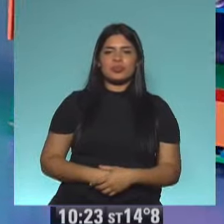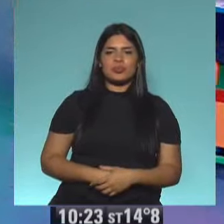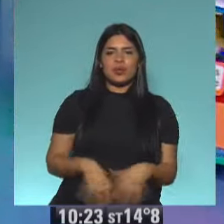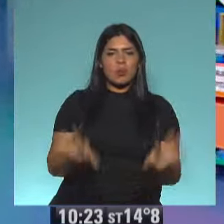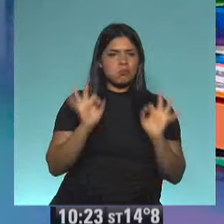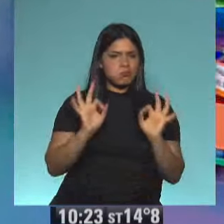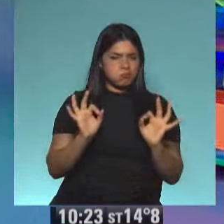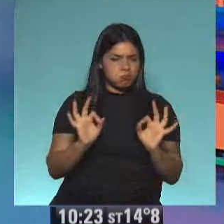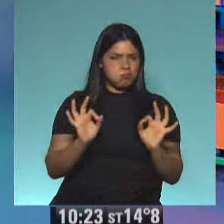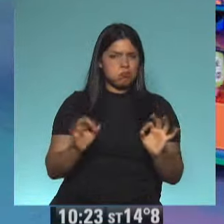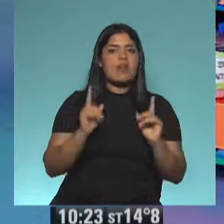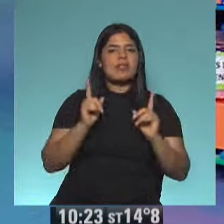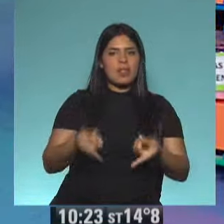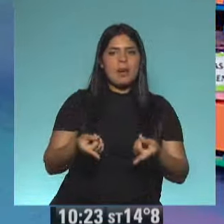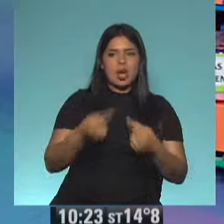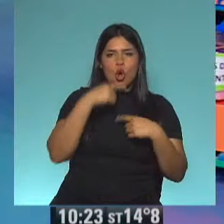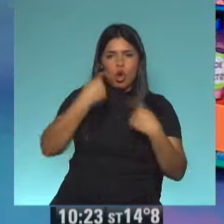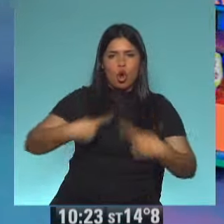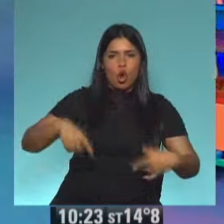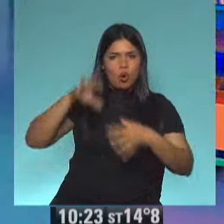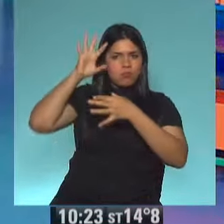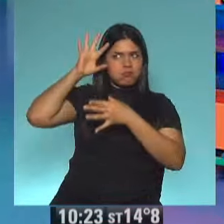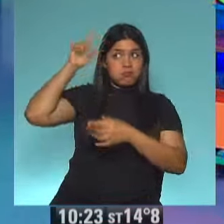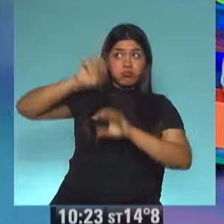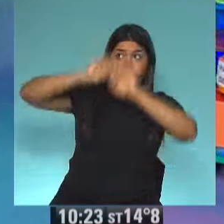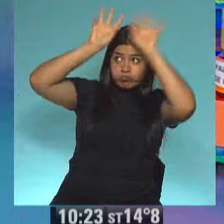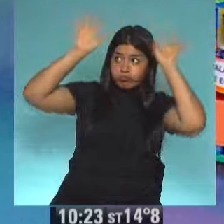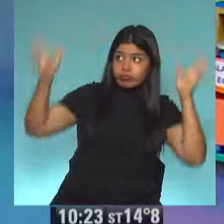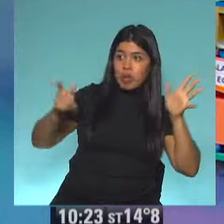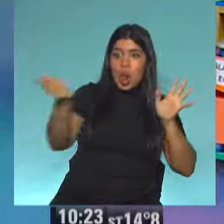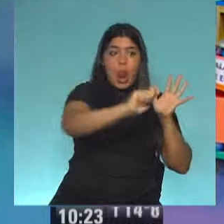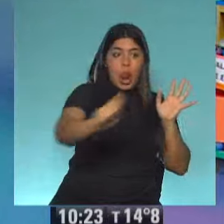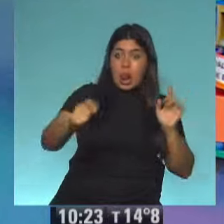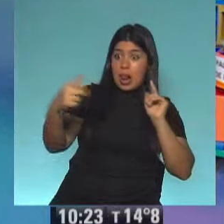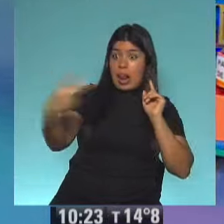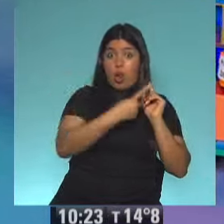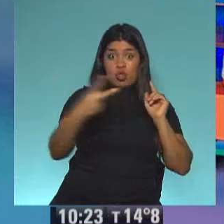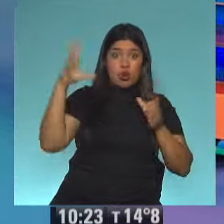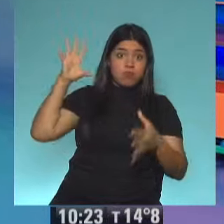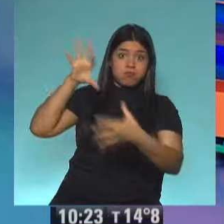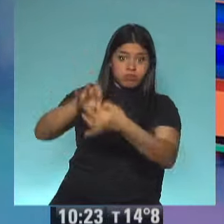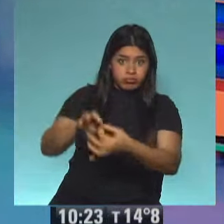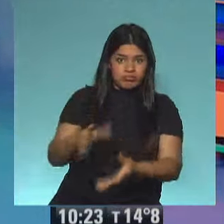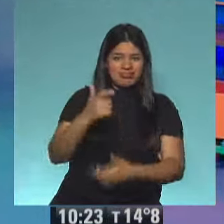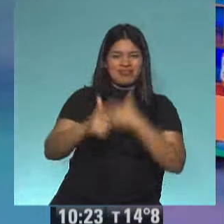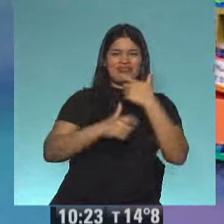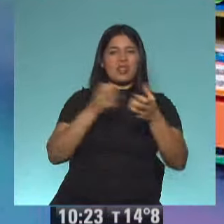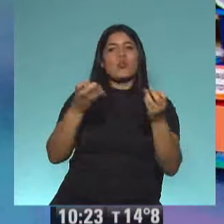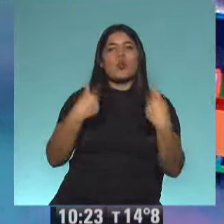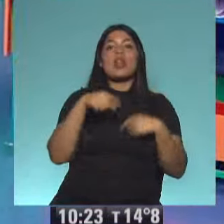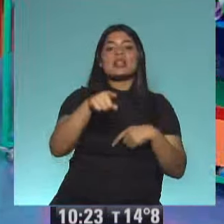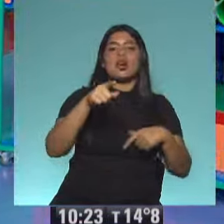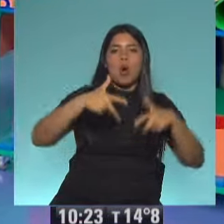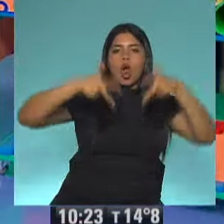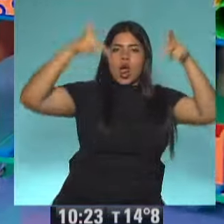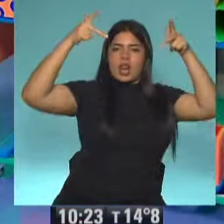que te combina. Va. Ah, me combina, el va tuyo, con la reina. Ella es como la reina, claro. de la... Ahí está. Armamos la comparsa. Foto de la foto. Ahí sí, está.